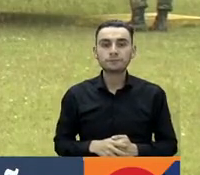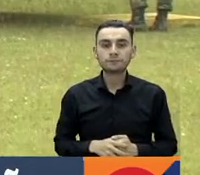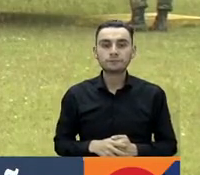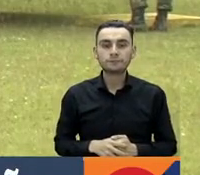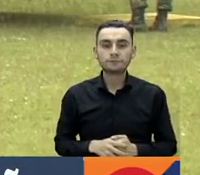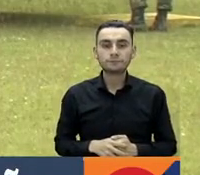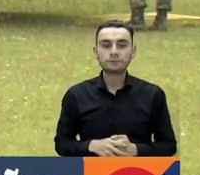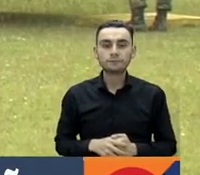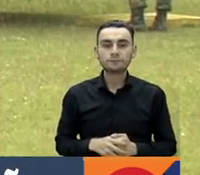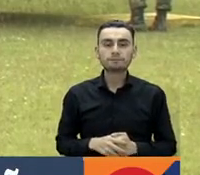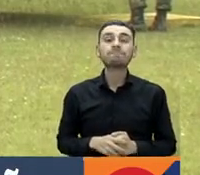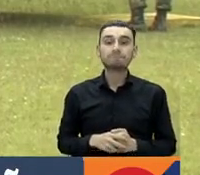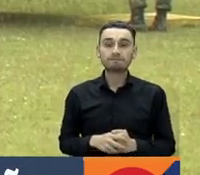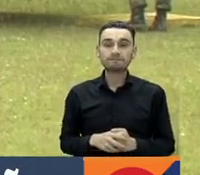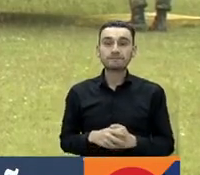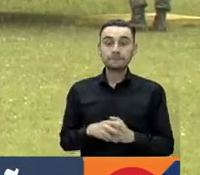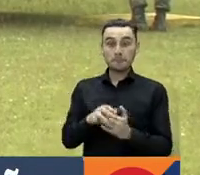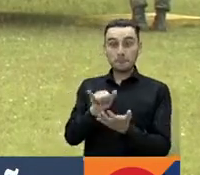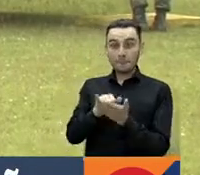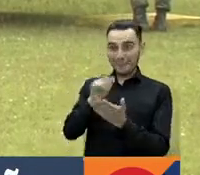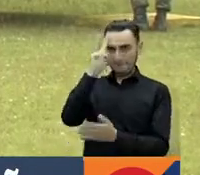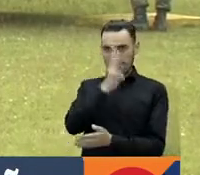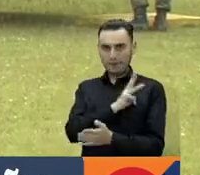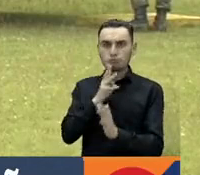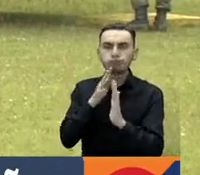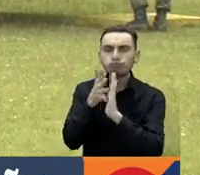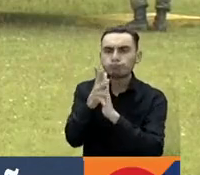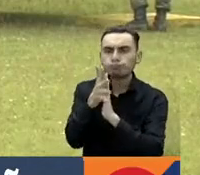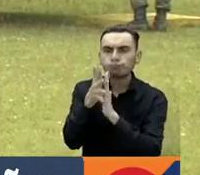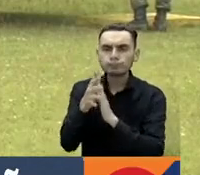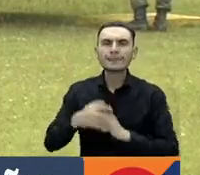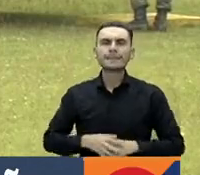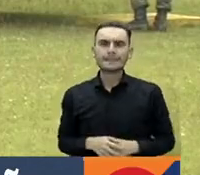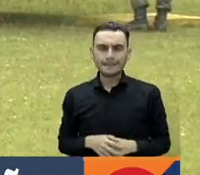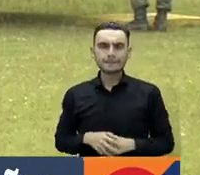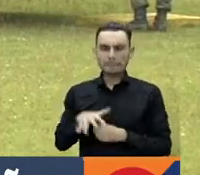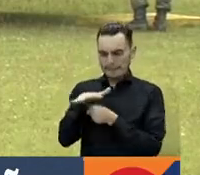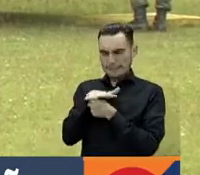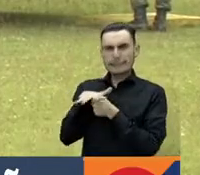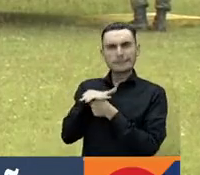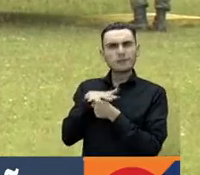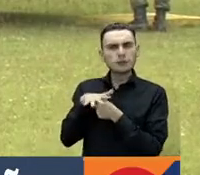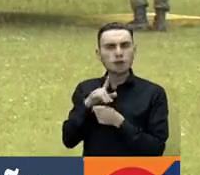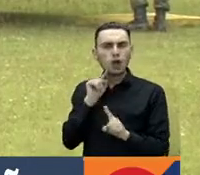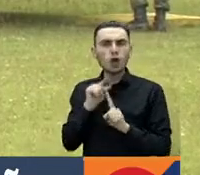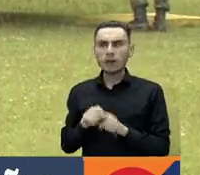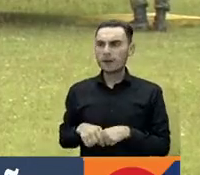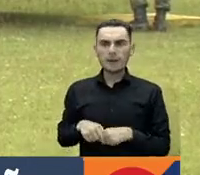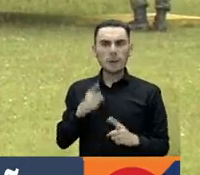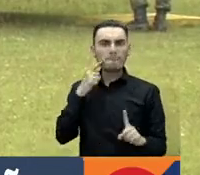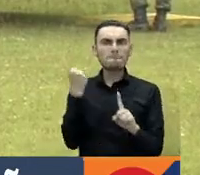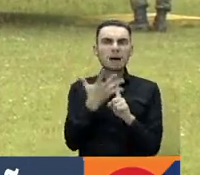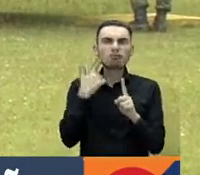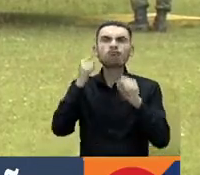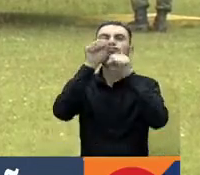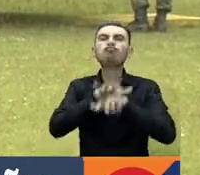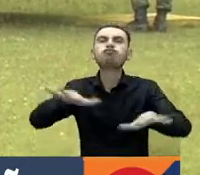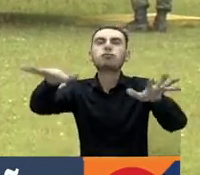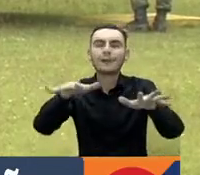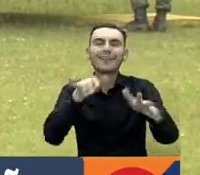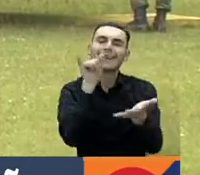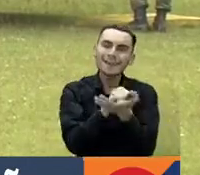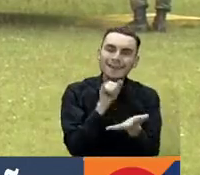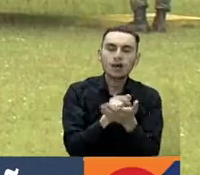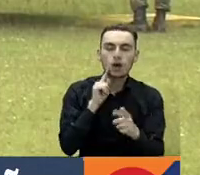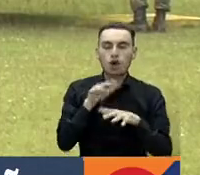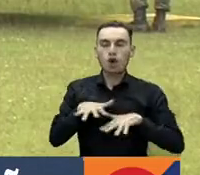Pues mire, también según el ejército, pues afirmó que este hecho habría sido para generar impacto mediático precisamente